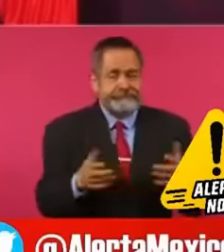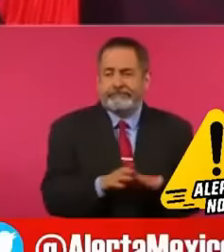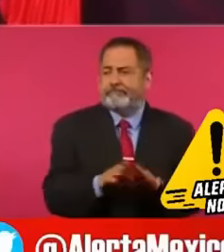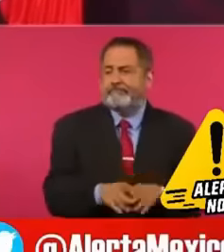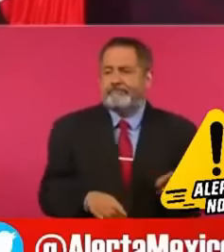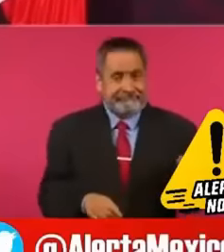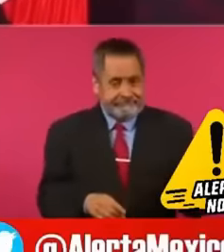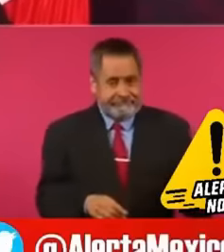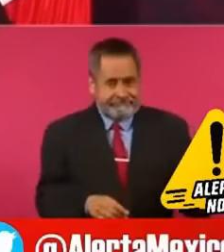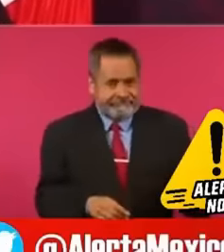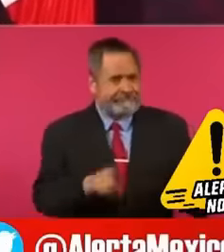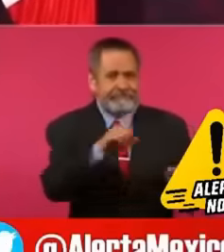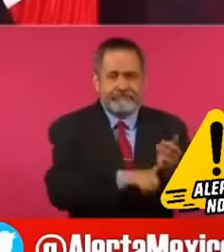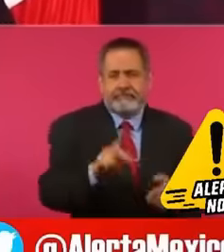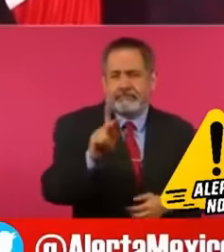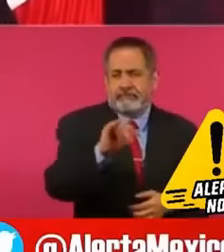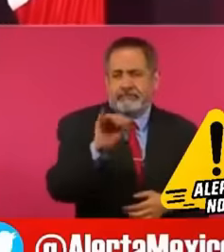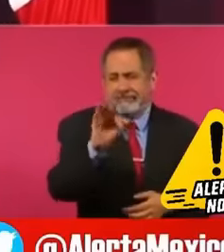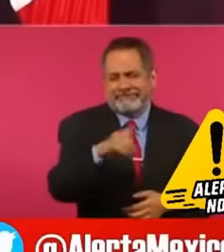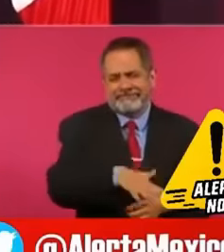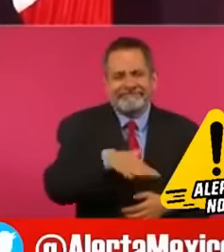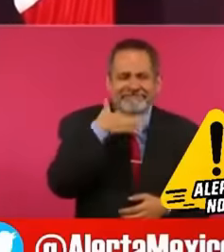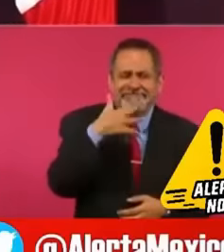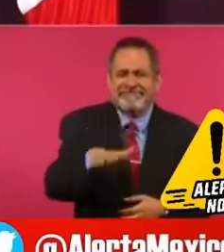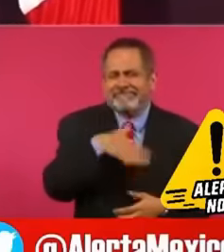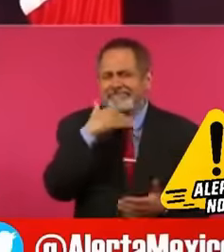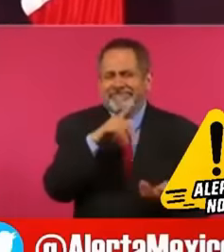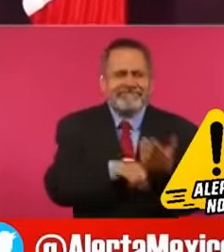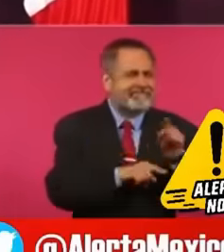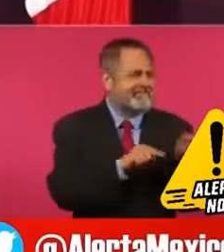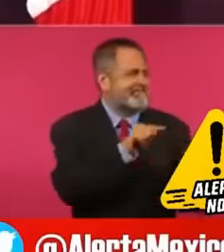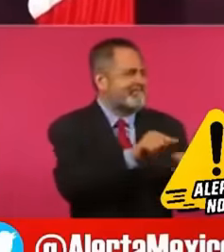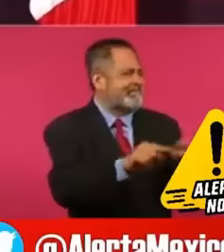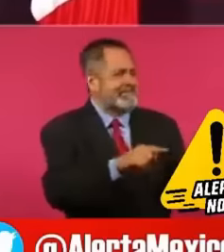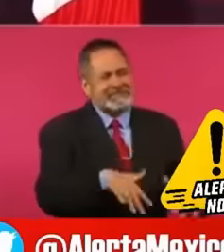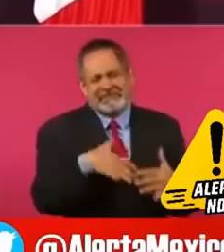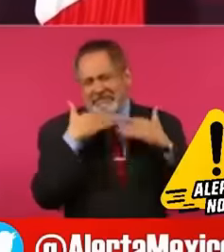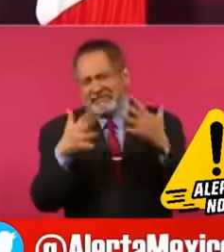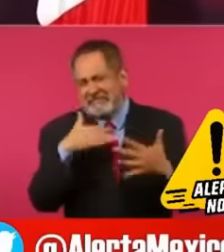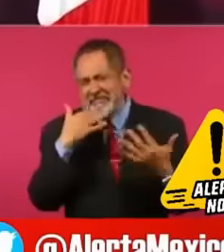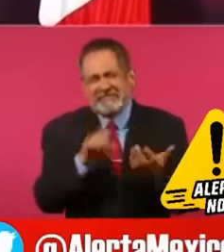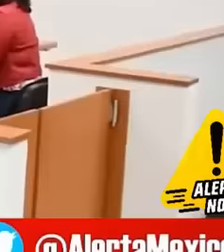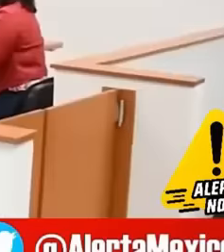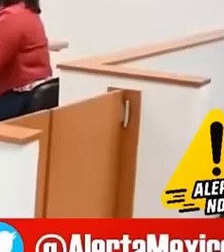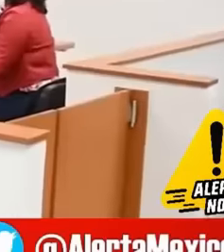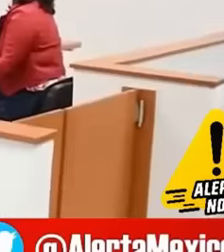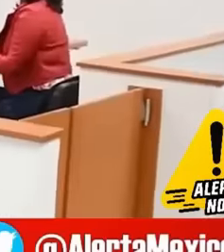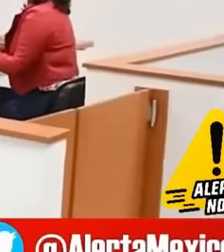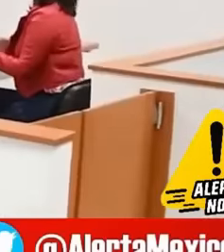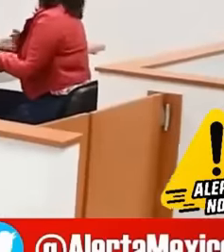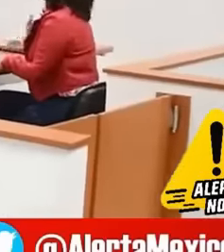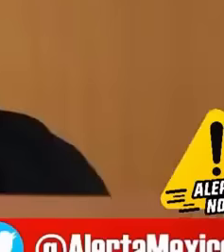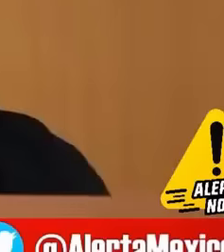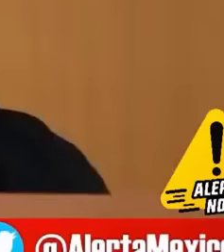que el presidente López Obrador sigue reiterando la importancia de la reforma al Poder Judicial en la República para